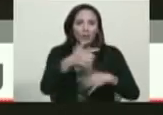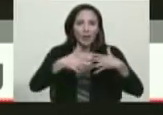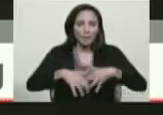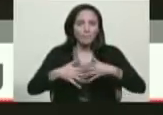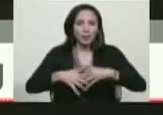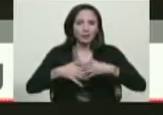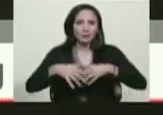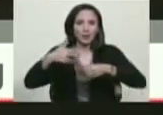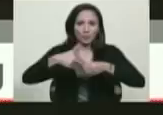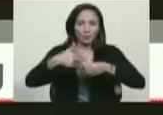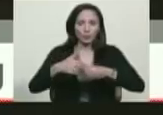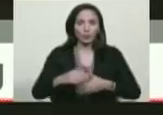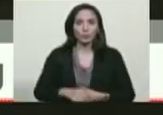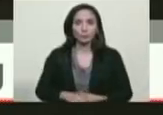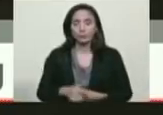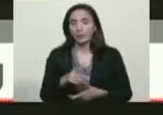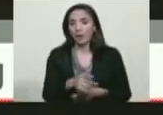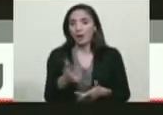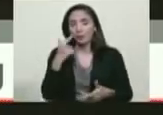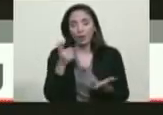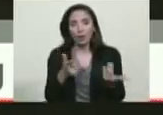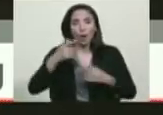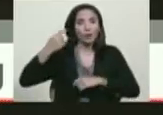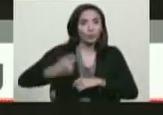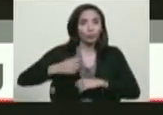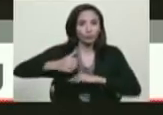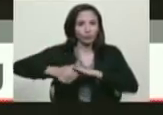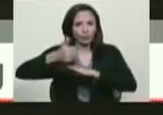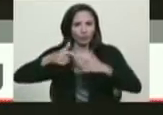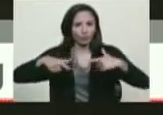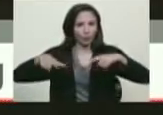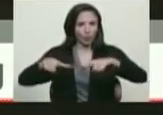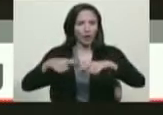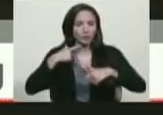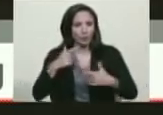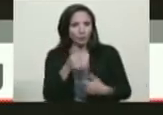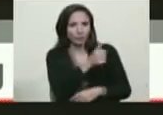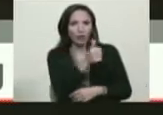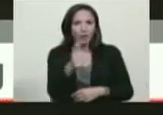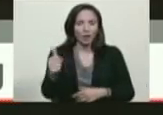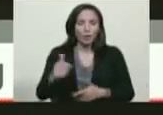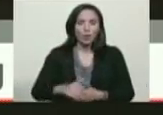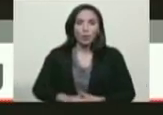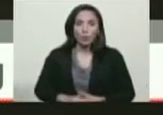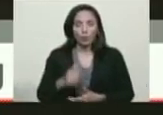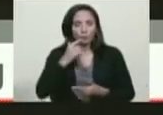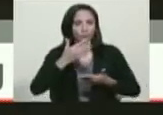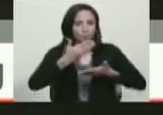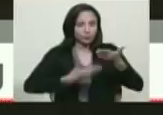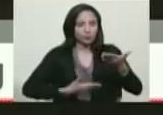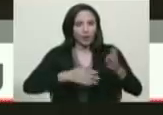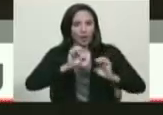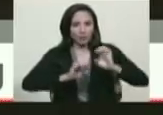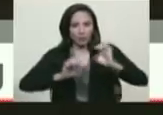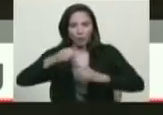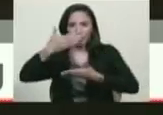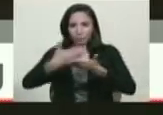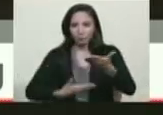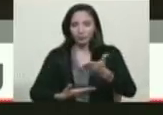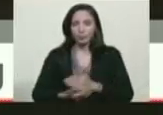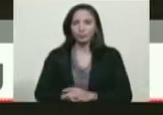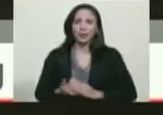esta sala constitucional observa que el acuerdo revisado y bajo el presente examen